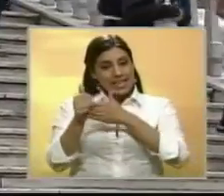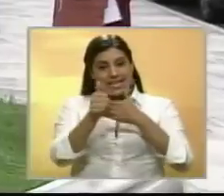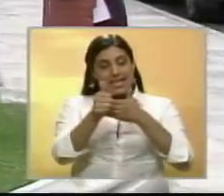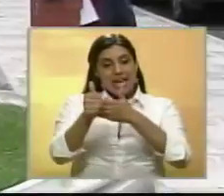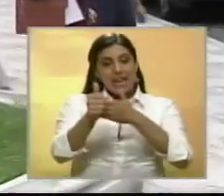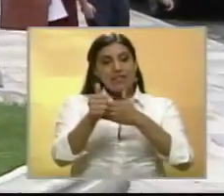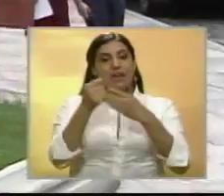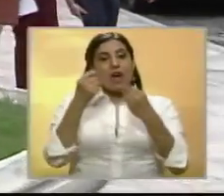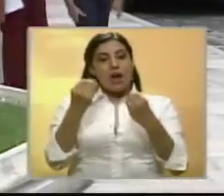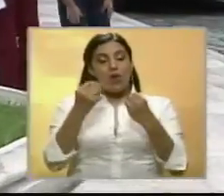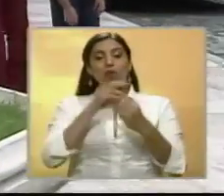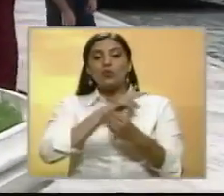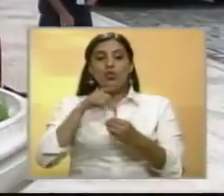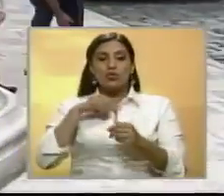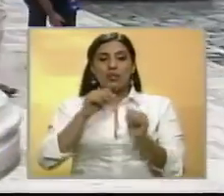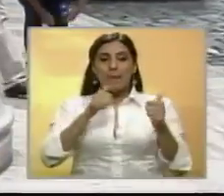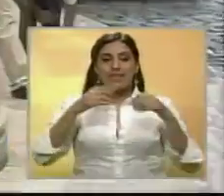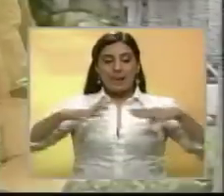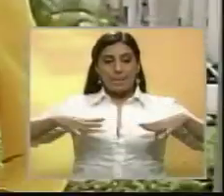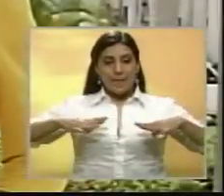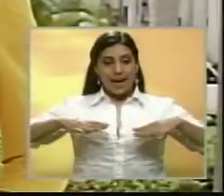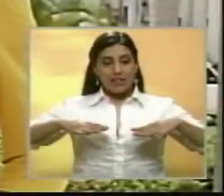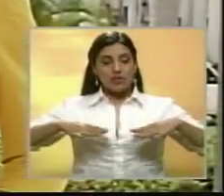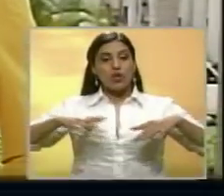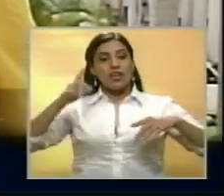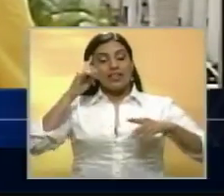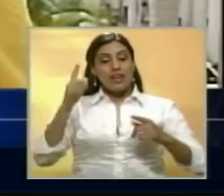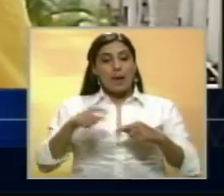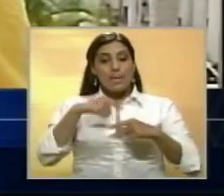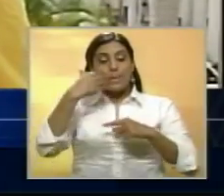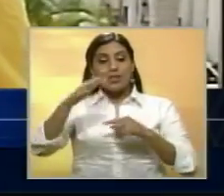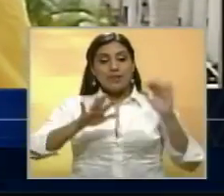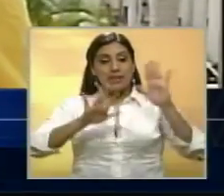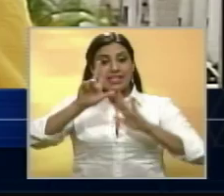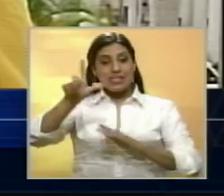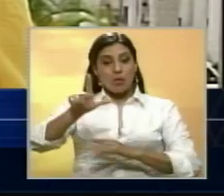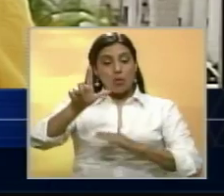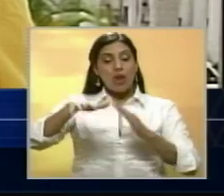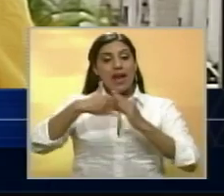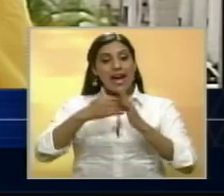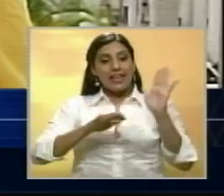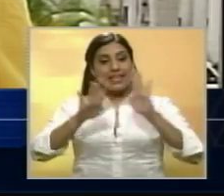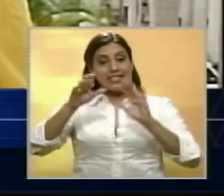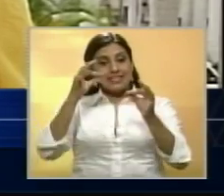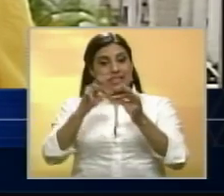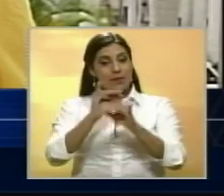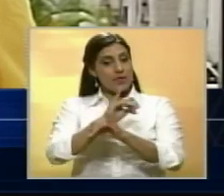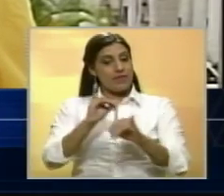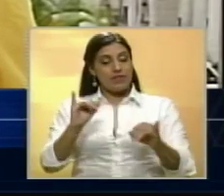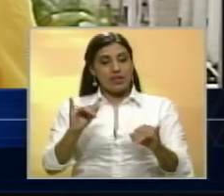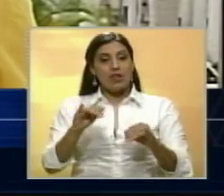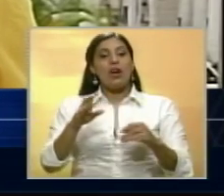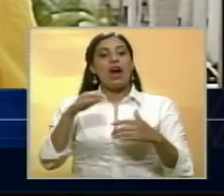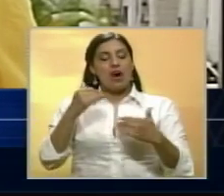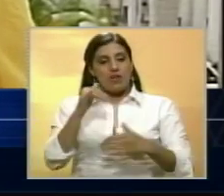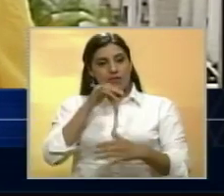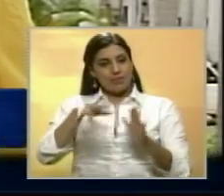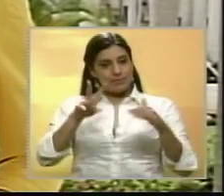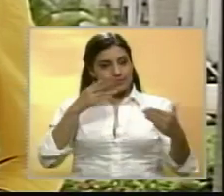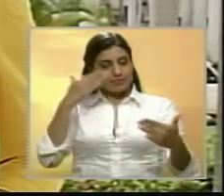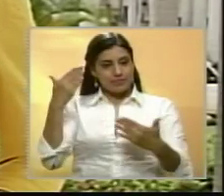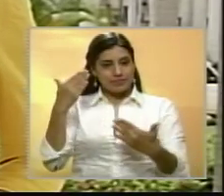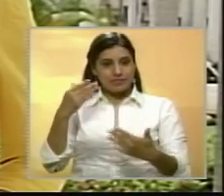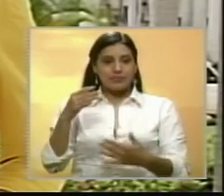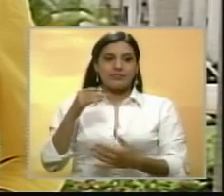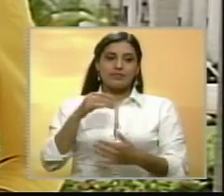Asamblea Nacional comenzará su ciclo de vacaciones desde el próximo 15 de julio hasta el 15 de septiembre. Con esta información retornamos